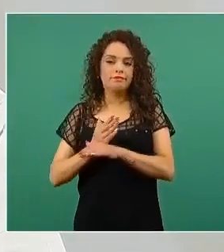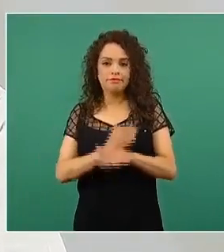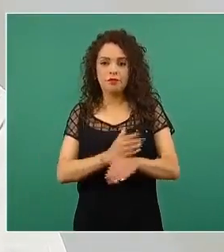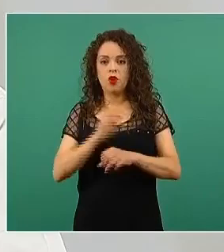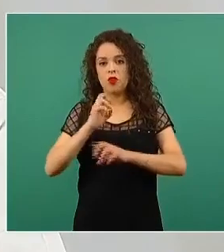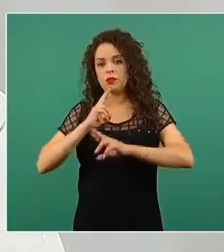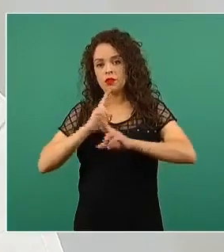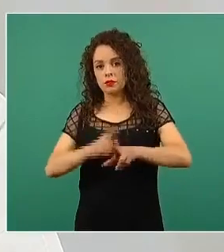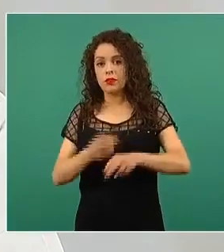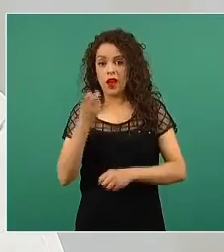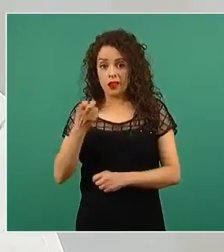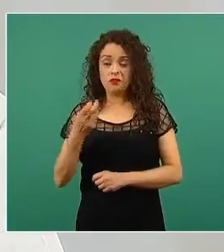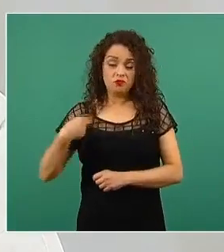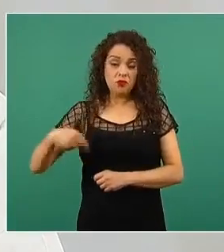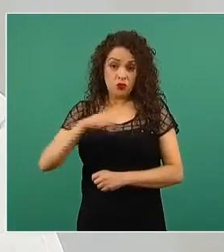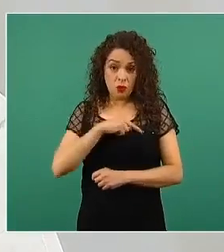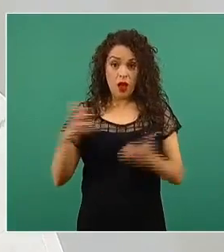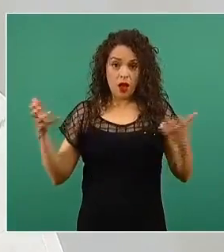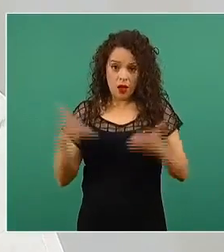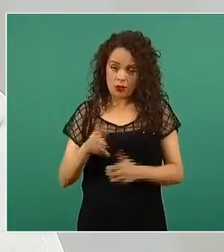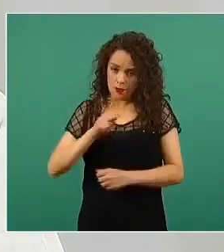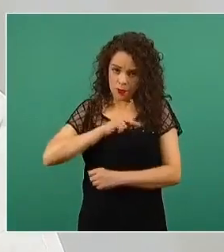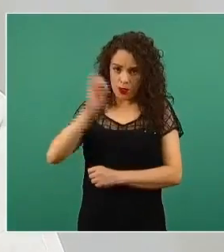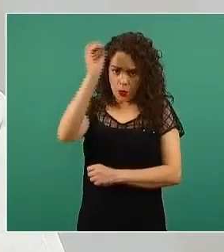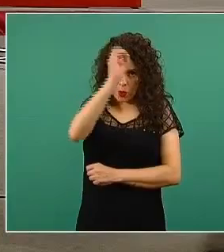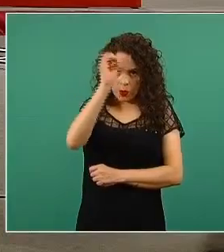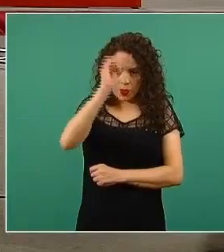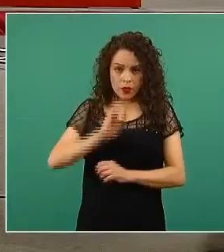es lo que hicimos.